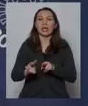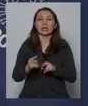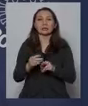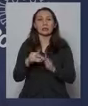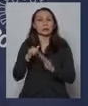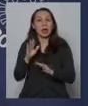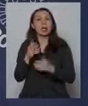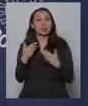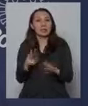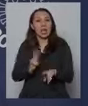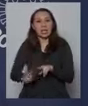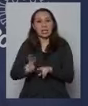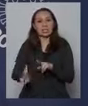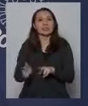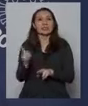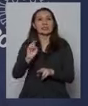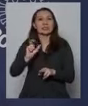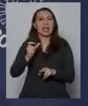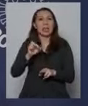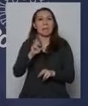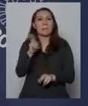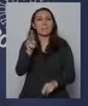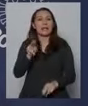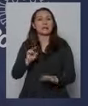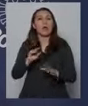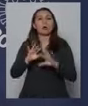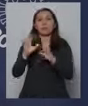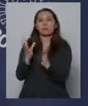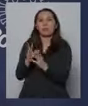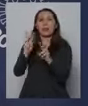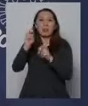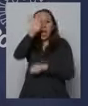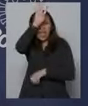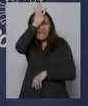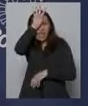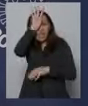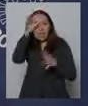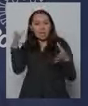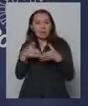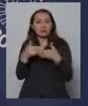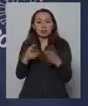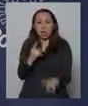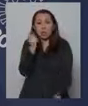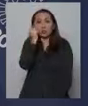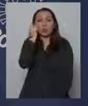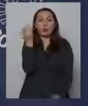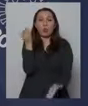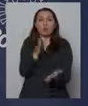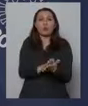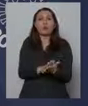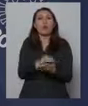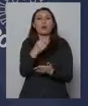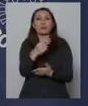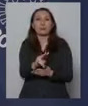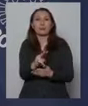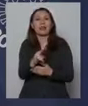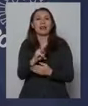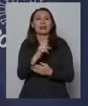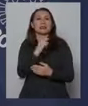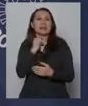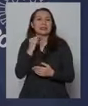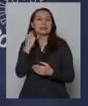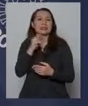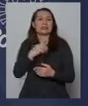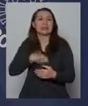todo ya lo está realizando desde la SECPRES con el mundo evangélico, pero ya se da a conocer una muerte por parte de un obispo evangélico que tenía